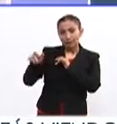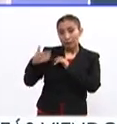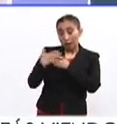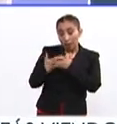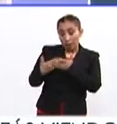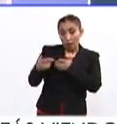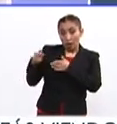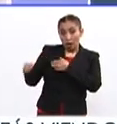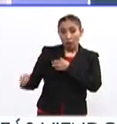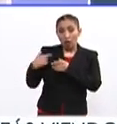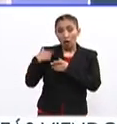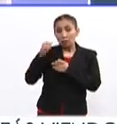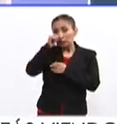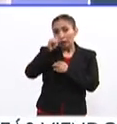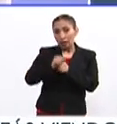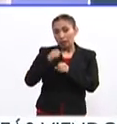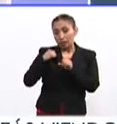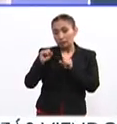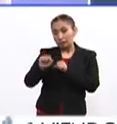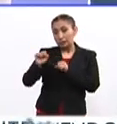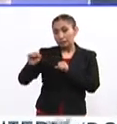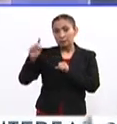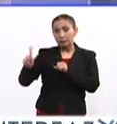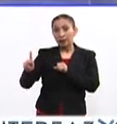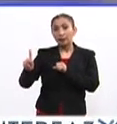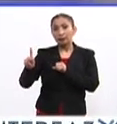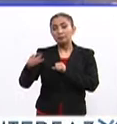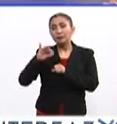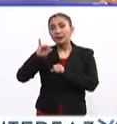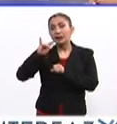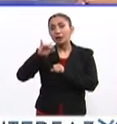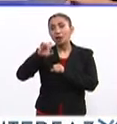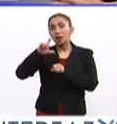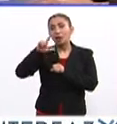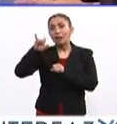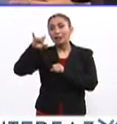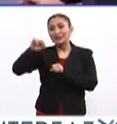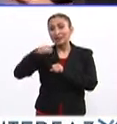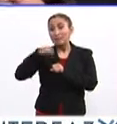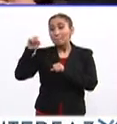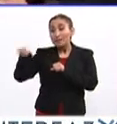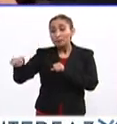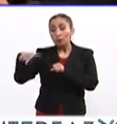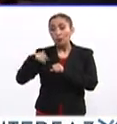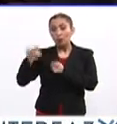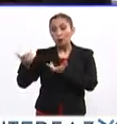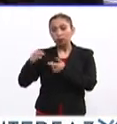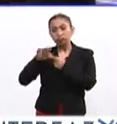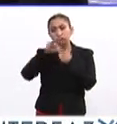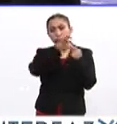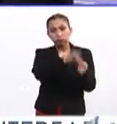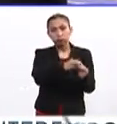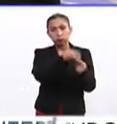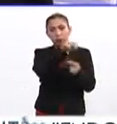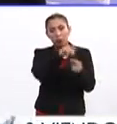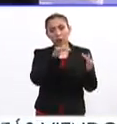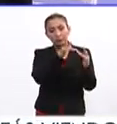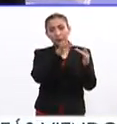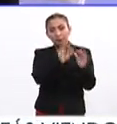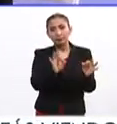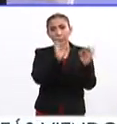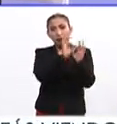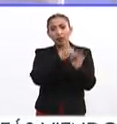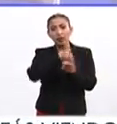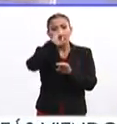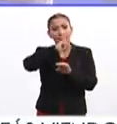ese momento con el secretario de Seguridad Pública, el ingeniero Collins, quien a su vez pues nos puso con una vinculación